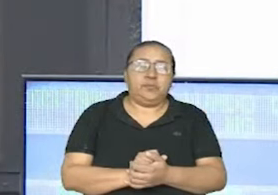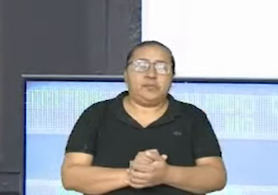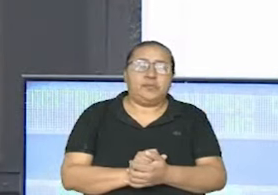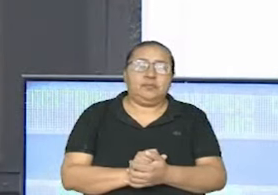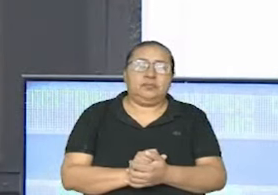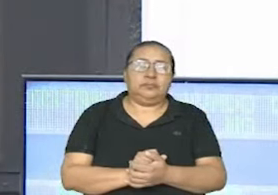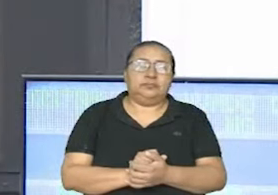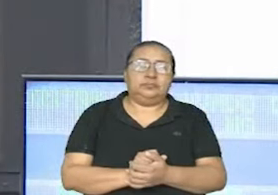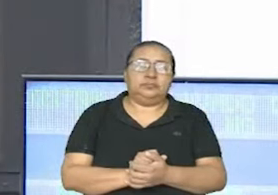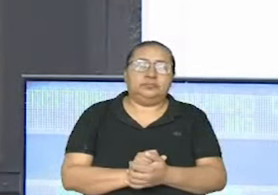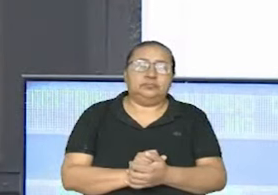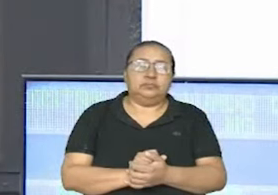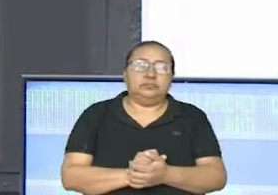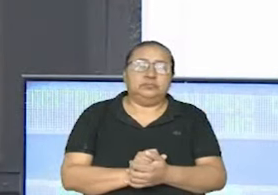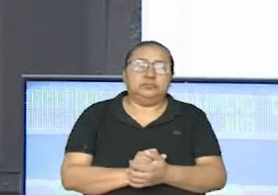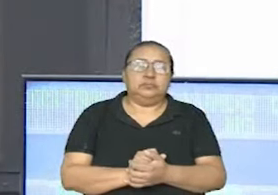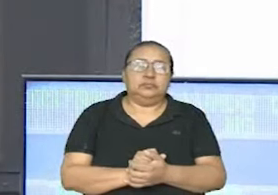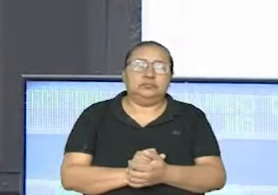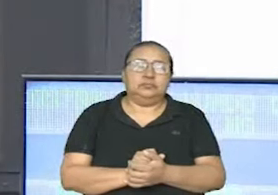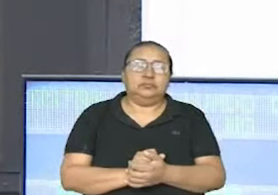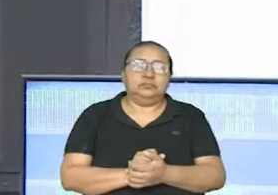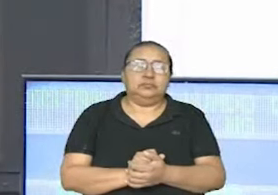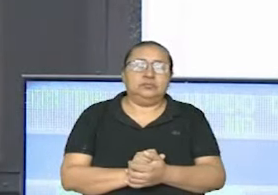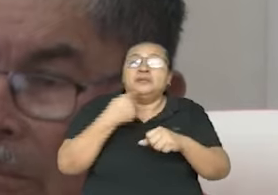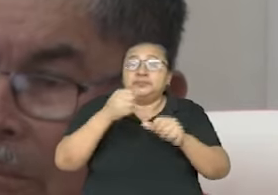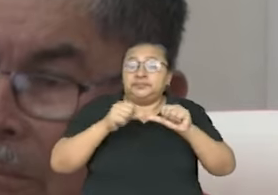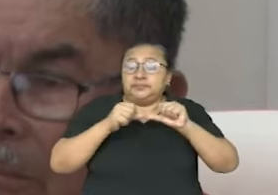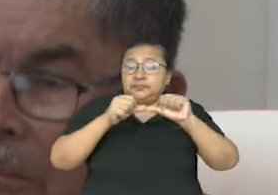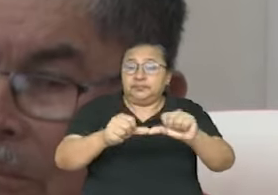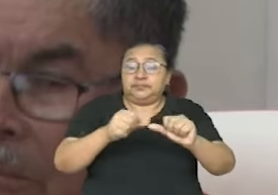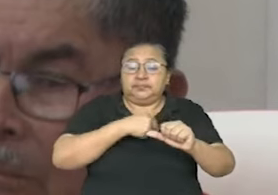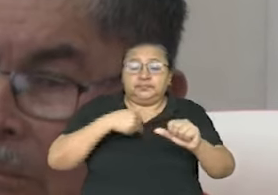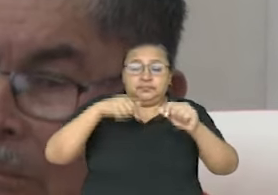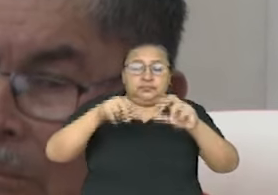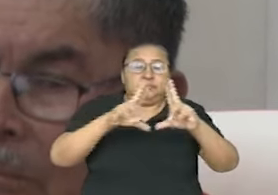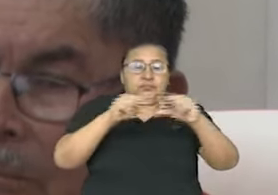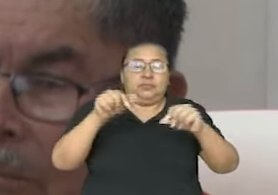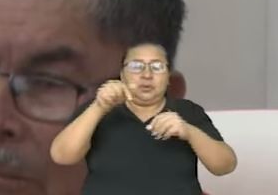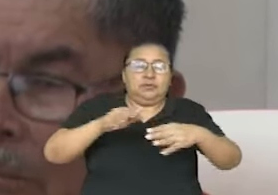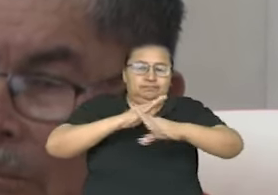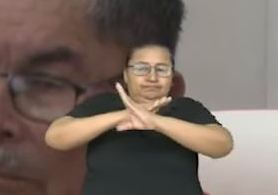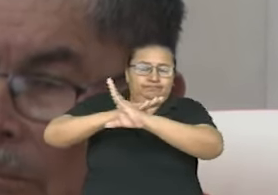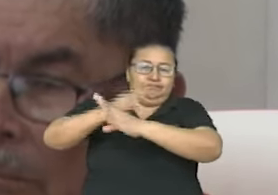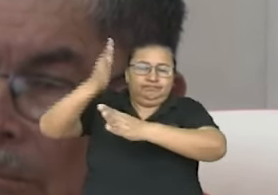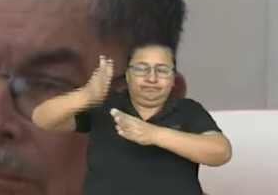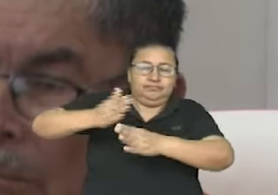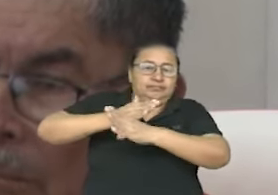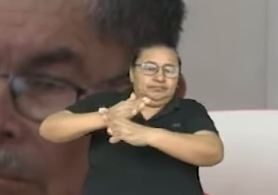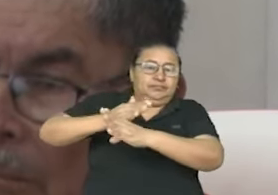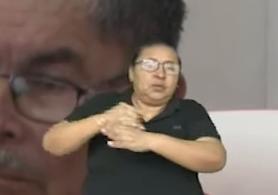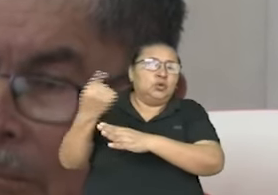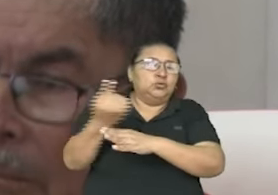artículo 16 delitos como proliferación de armas de destrucción masiva y su financiamiento, crimen organizado, ciberdelitos